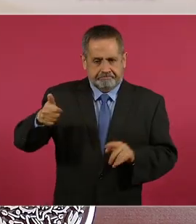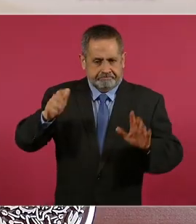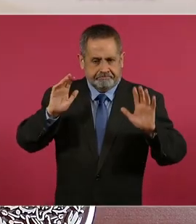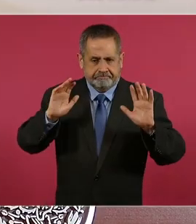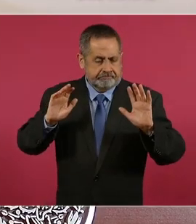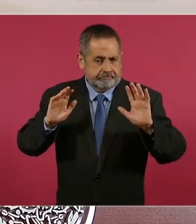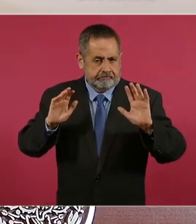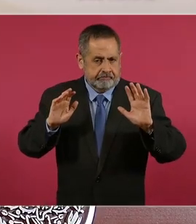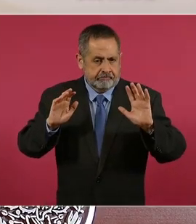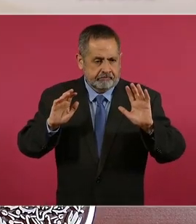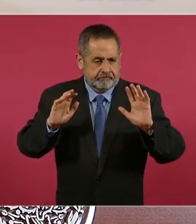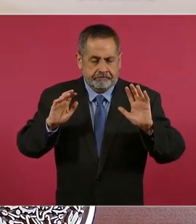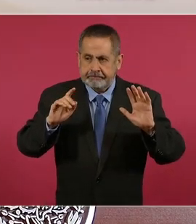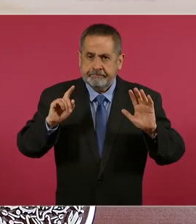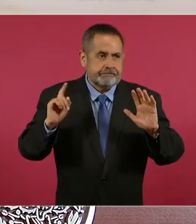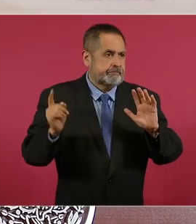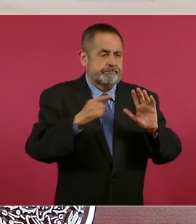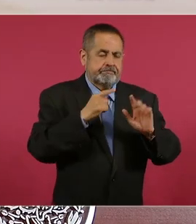es libre.